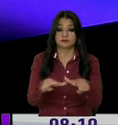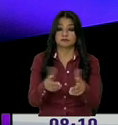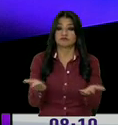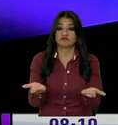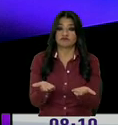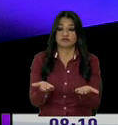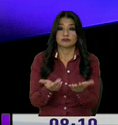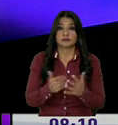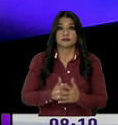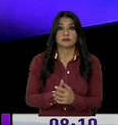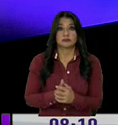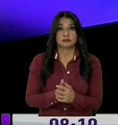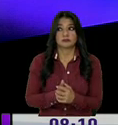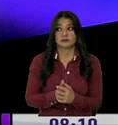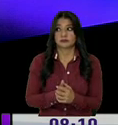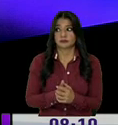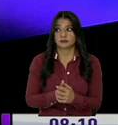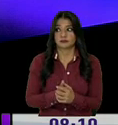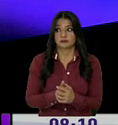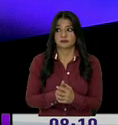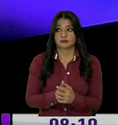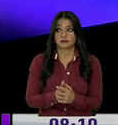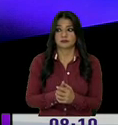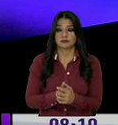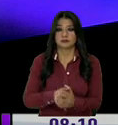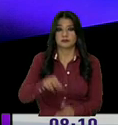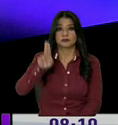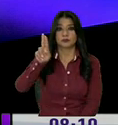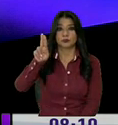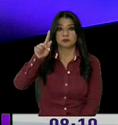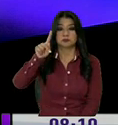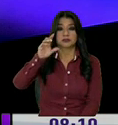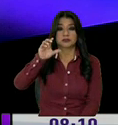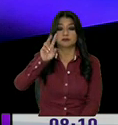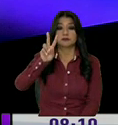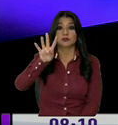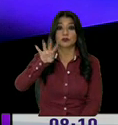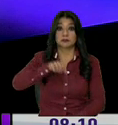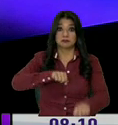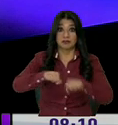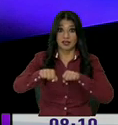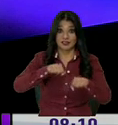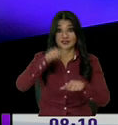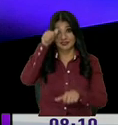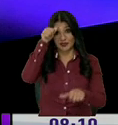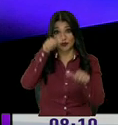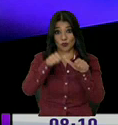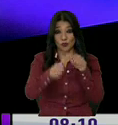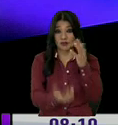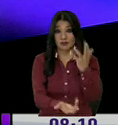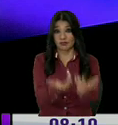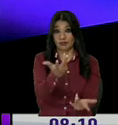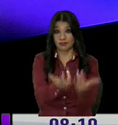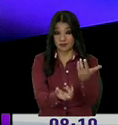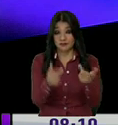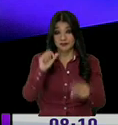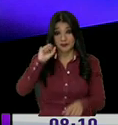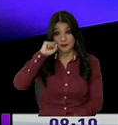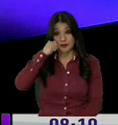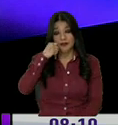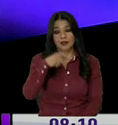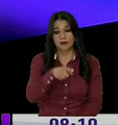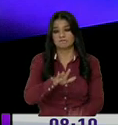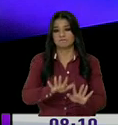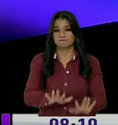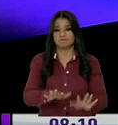esta unidad de vigilancia de la 24 de mayo, ¿se acuerdan? Que fue arrasado. Así que Andrea,